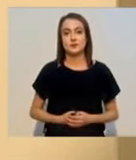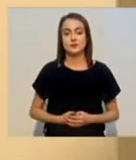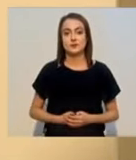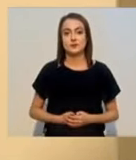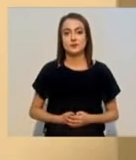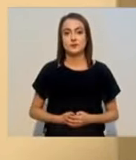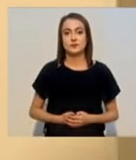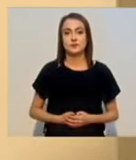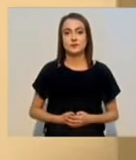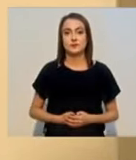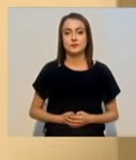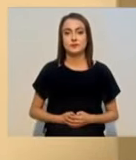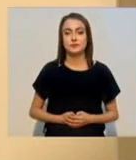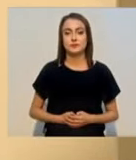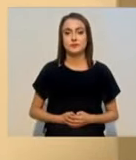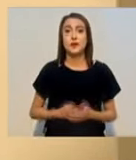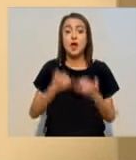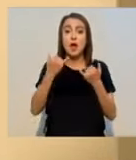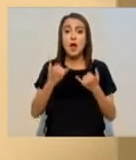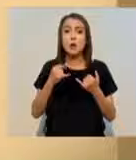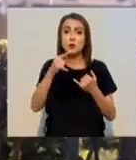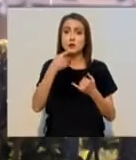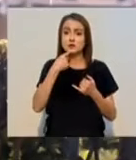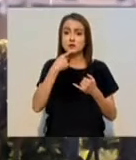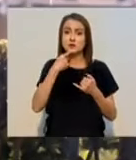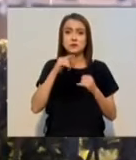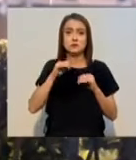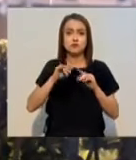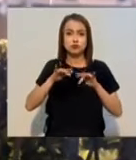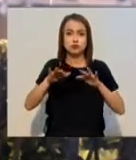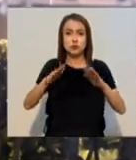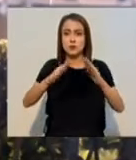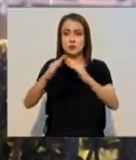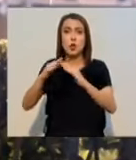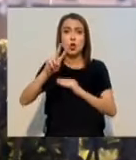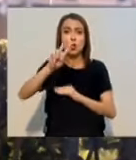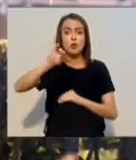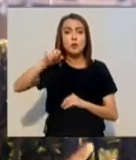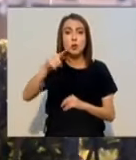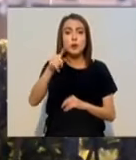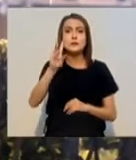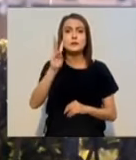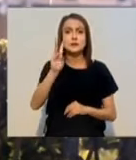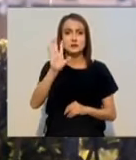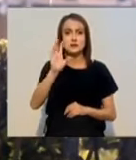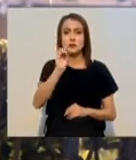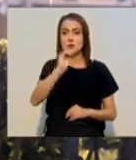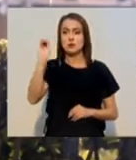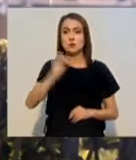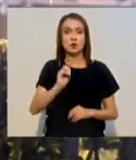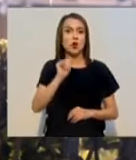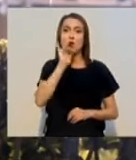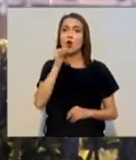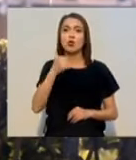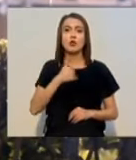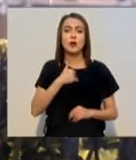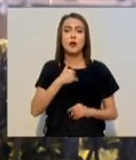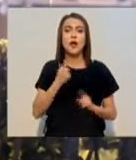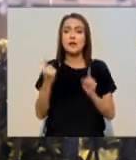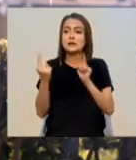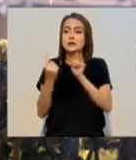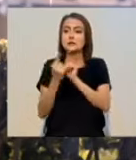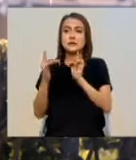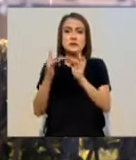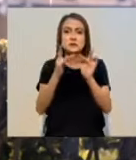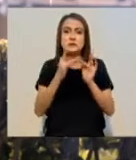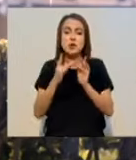gracias. Don Román, muchísimas la transmisión comunitaria. Ustedes el 2 de julio anunciaron que 65% de los casos no tenían rastro y por